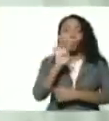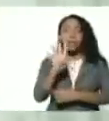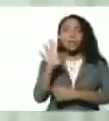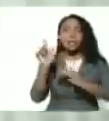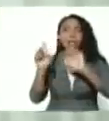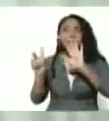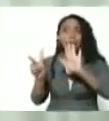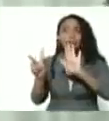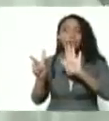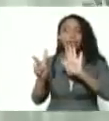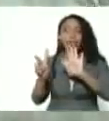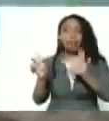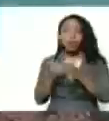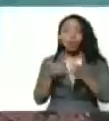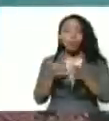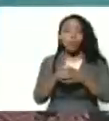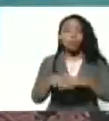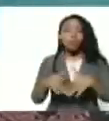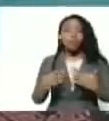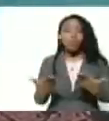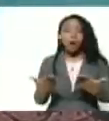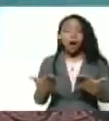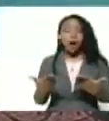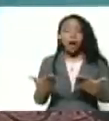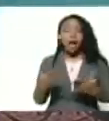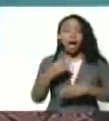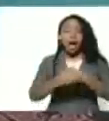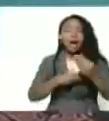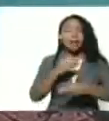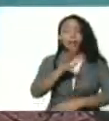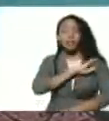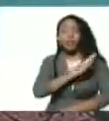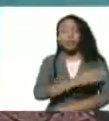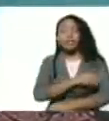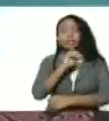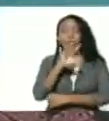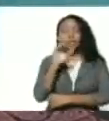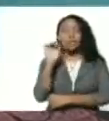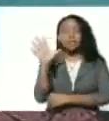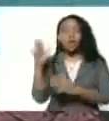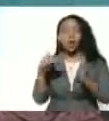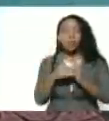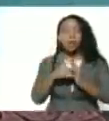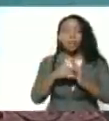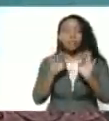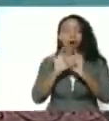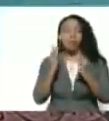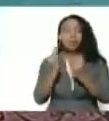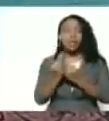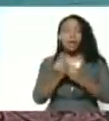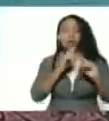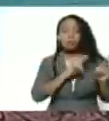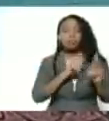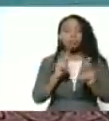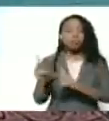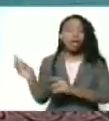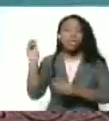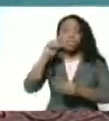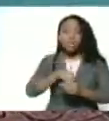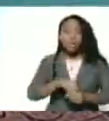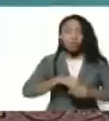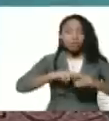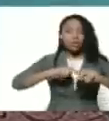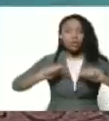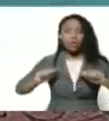2.147 comités, de los cuales desprende una fuerza de 55.000 familias organizadas dentro del